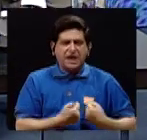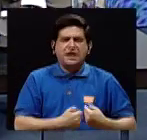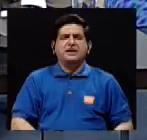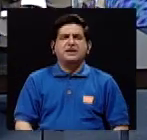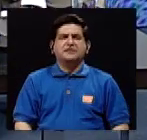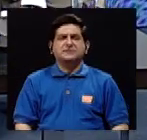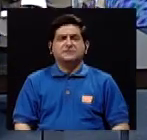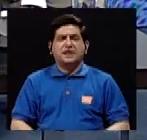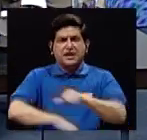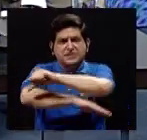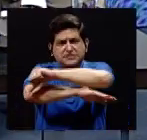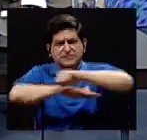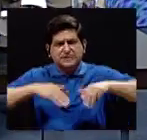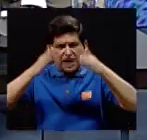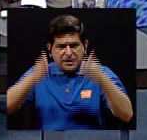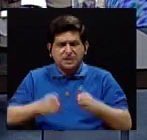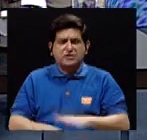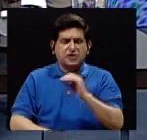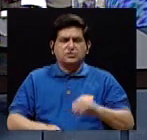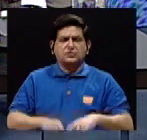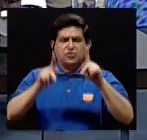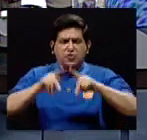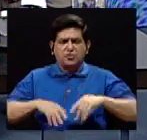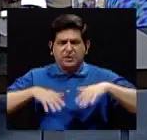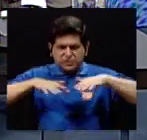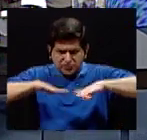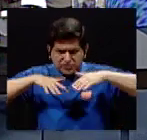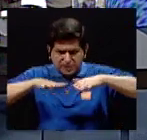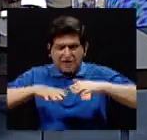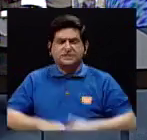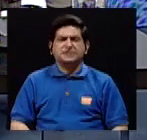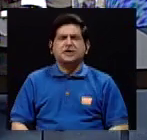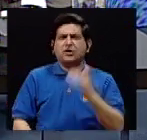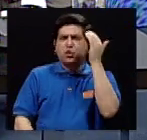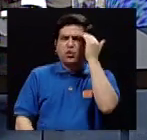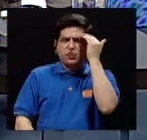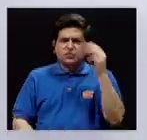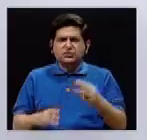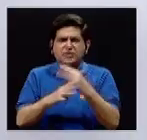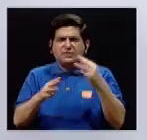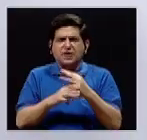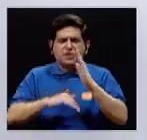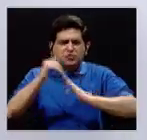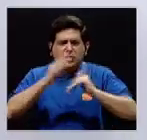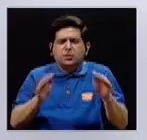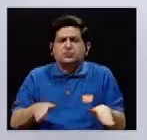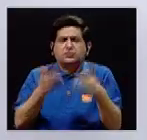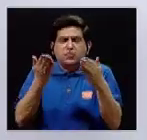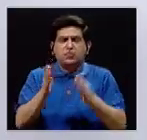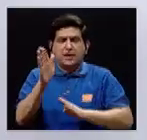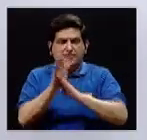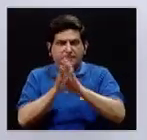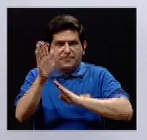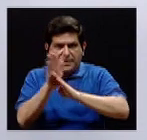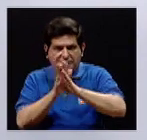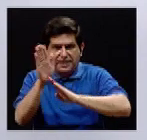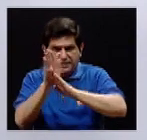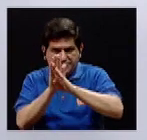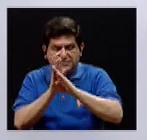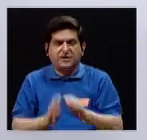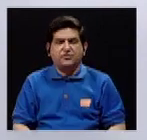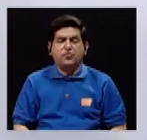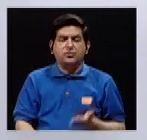Cómo es que hacen la construcción del conocimiento en específico del conocimiento matemático para poder hacer un desarrollo